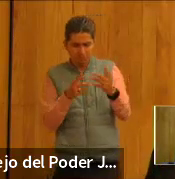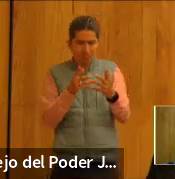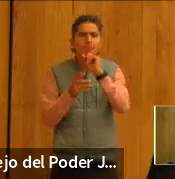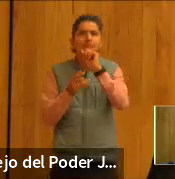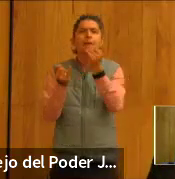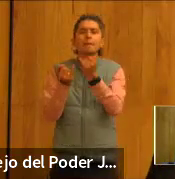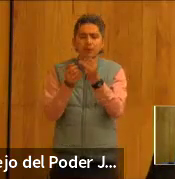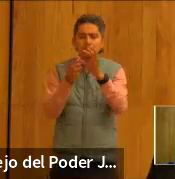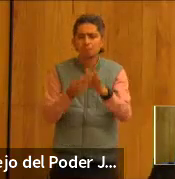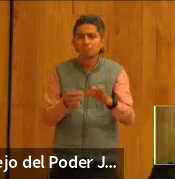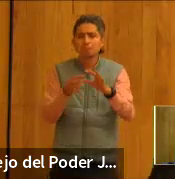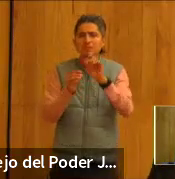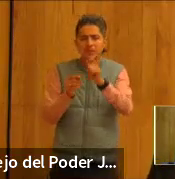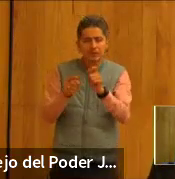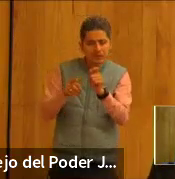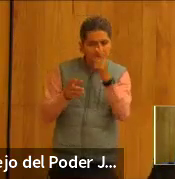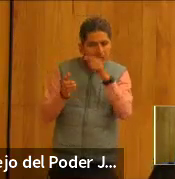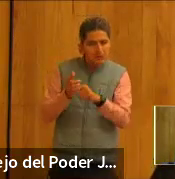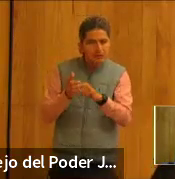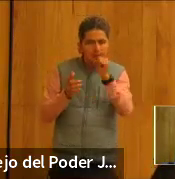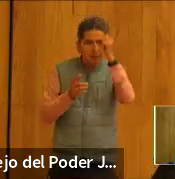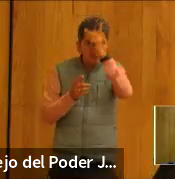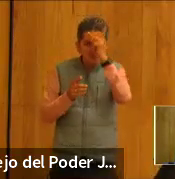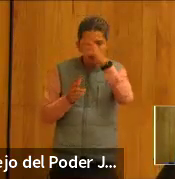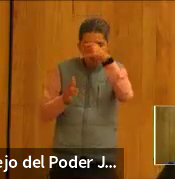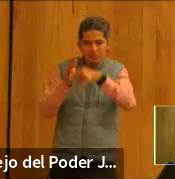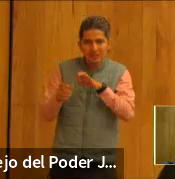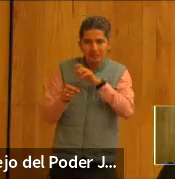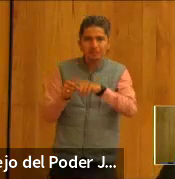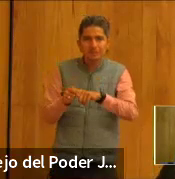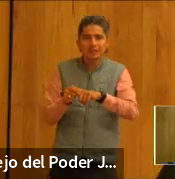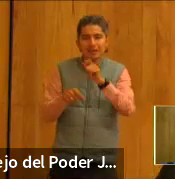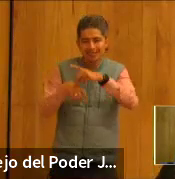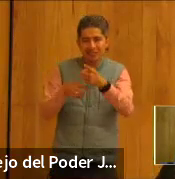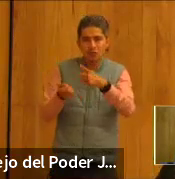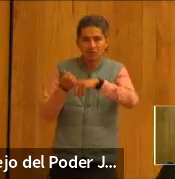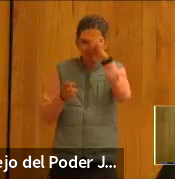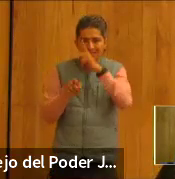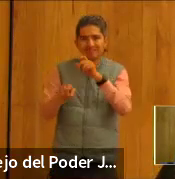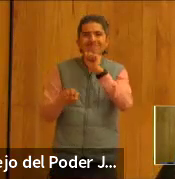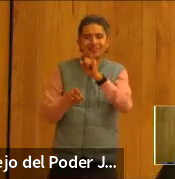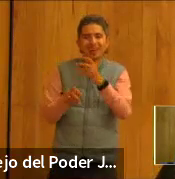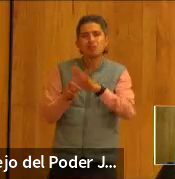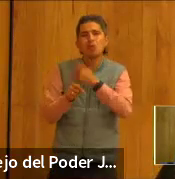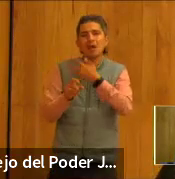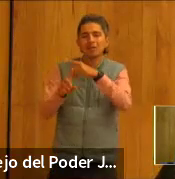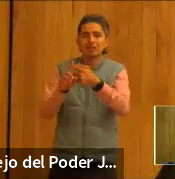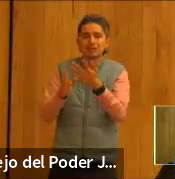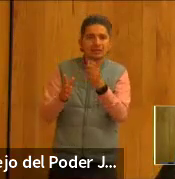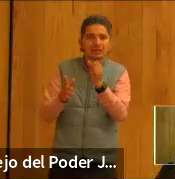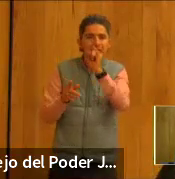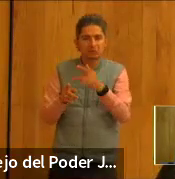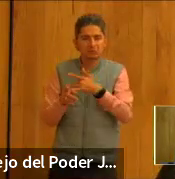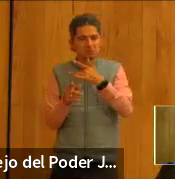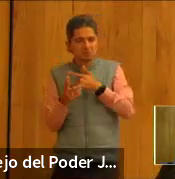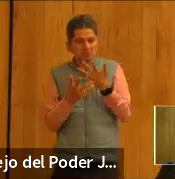de afectar la credibilidad de la perito psicóloga que establecía que tiene un daño psicológico a consecuencia de estos hechos, que hay una hipersexualización,